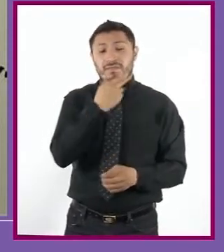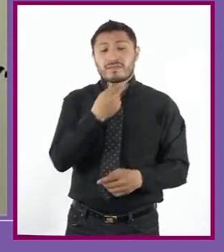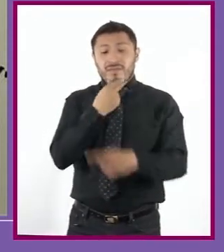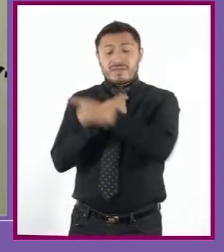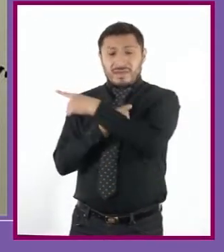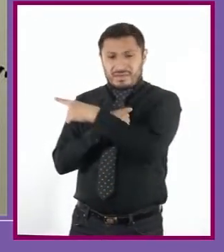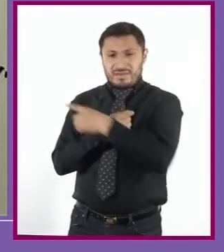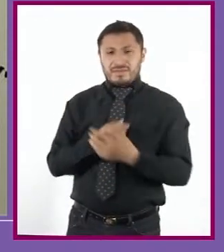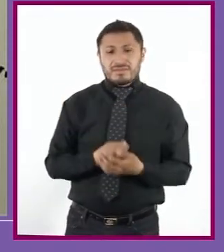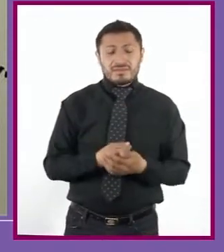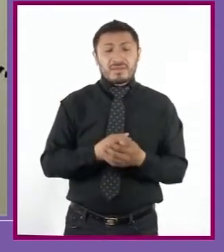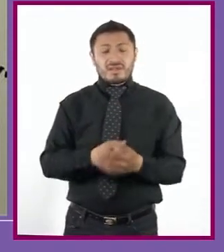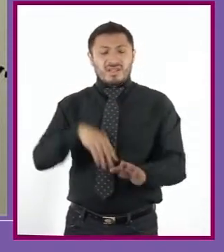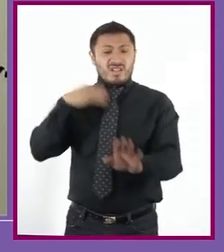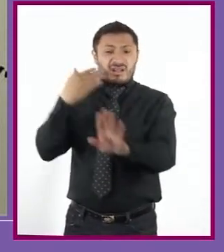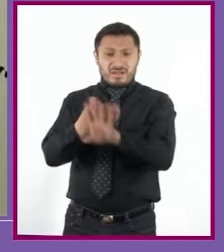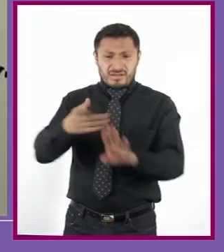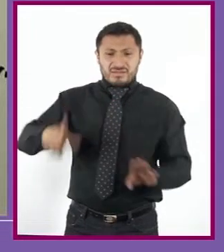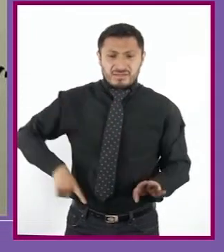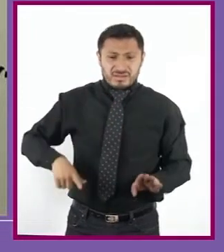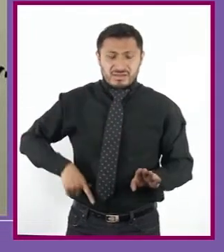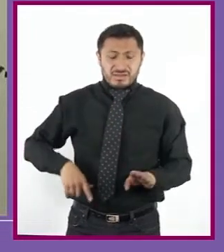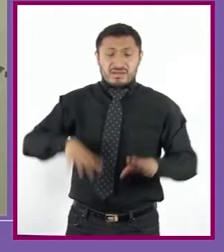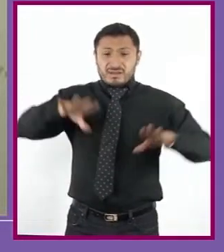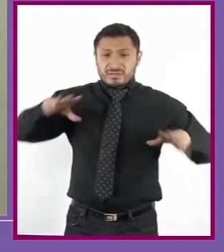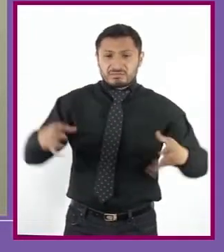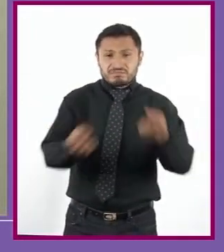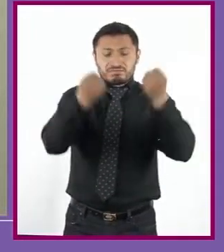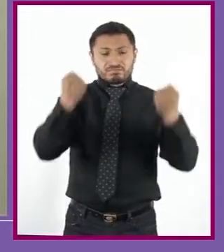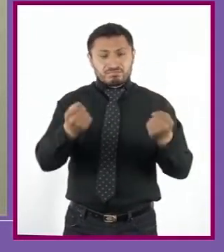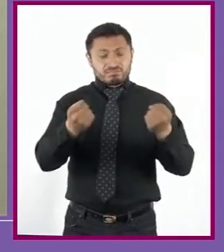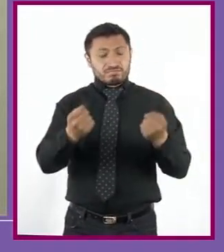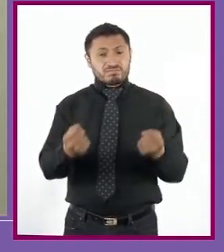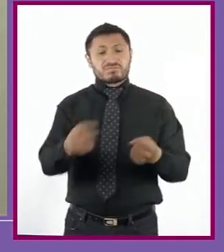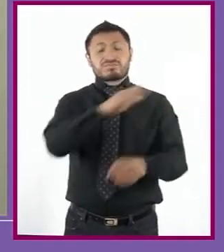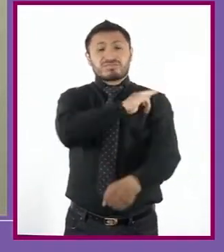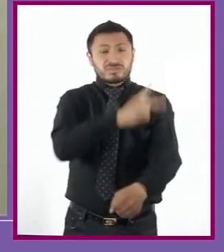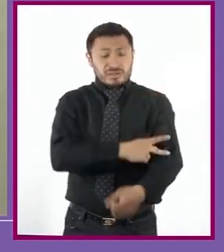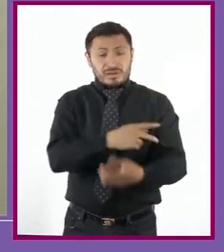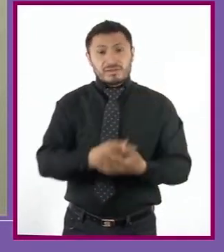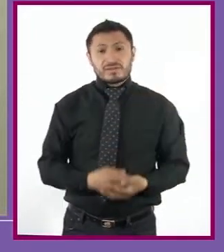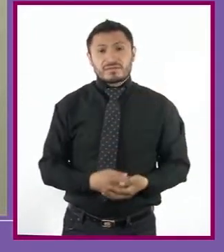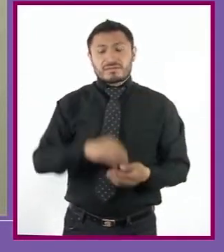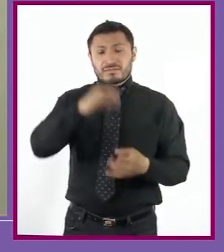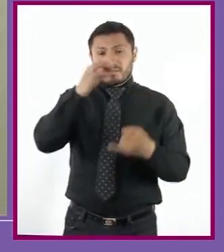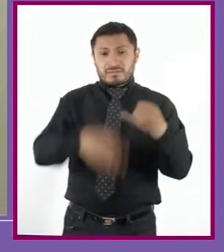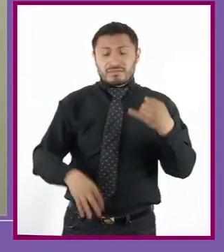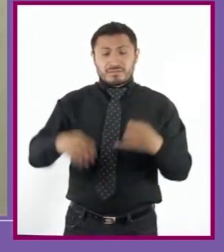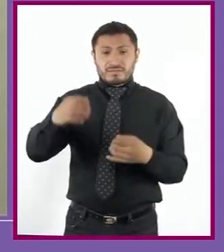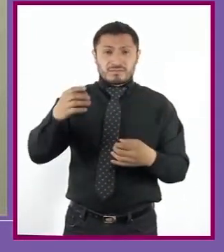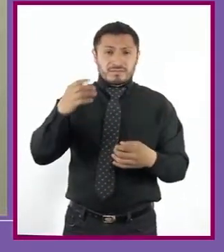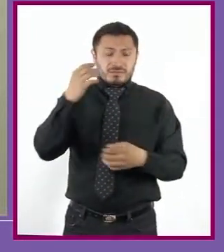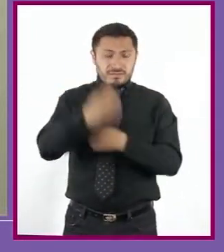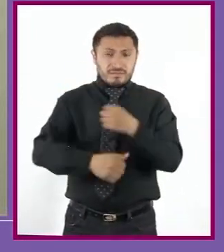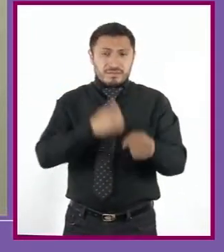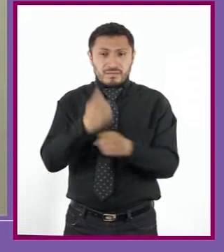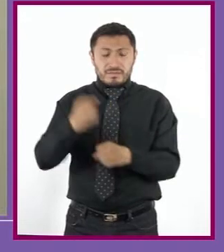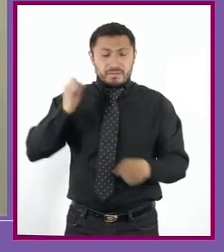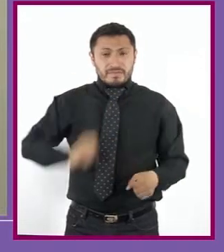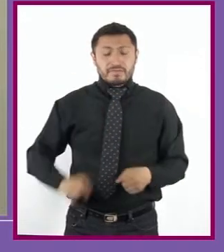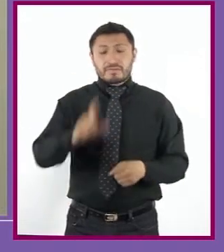origen Hutu, dio un golpe de estado y tomó el poder. Al comenzar la última década del siglo XX, el